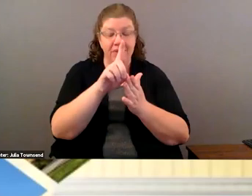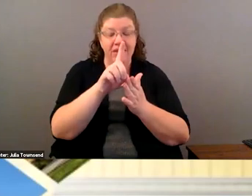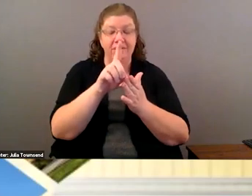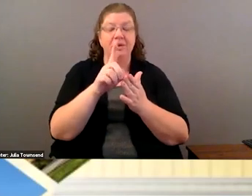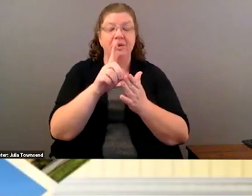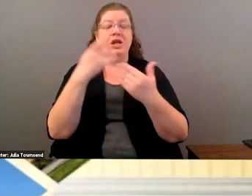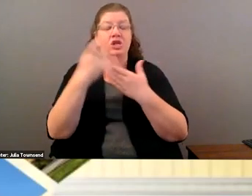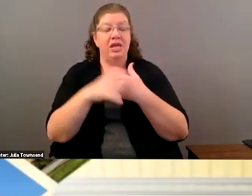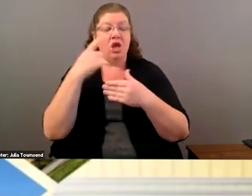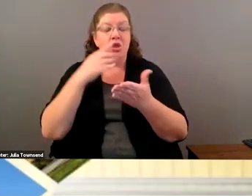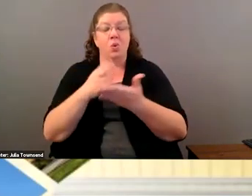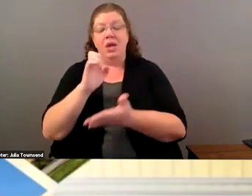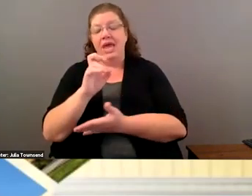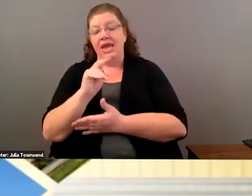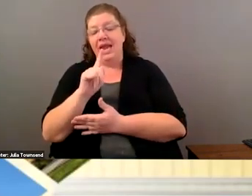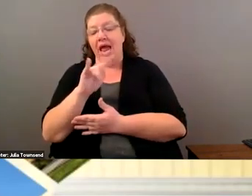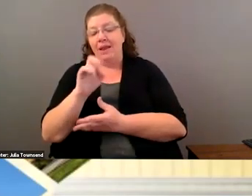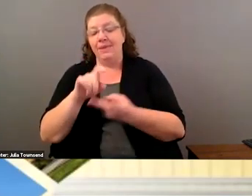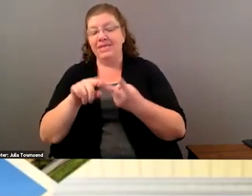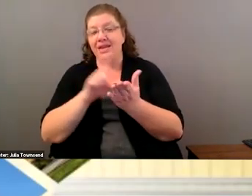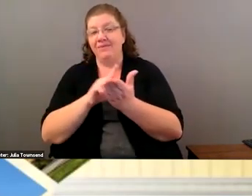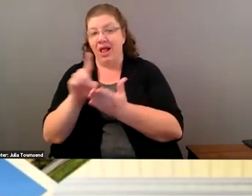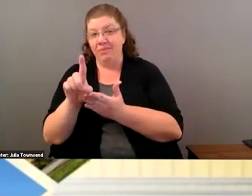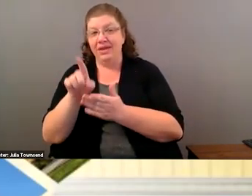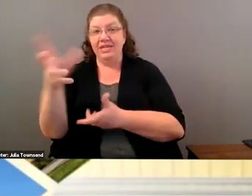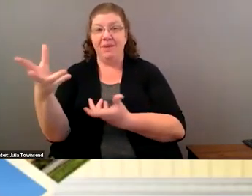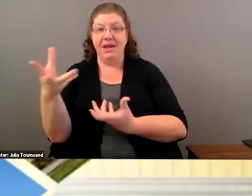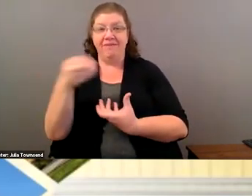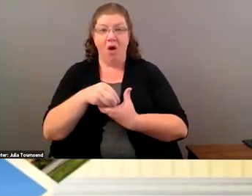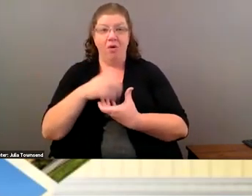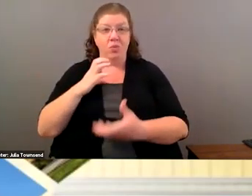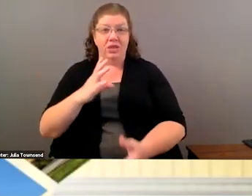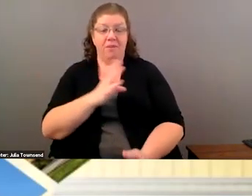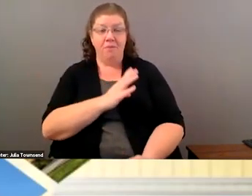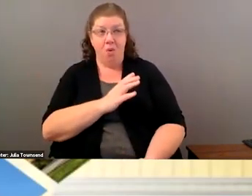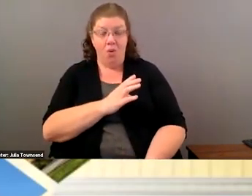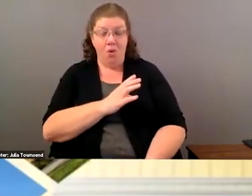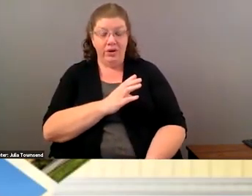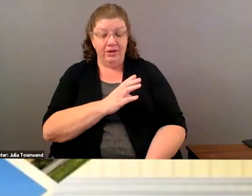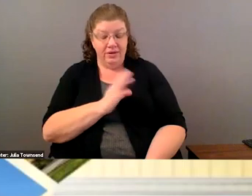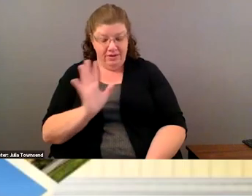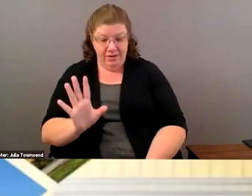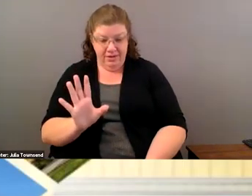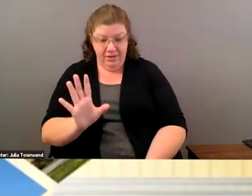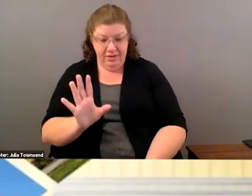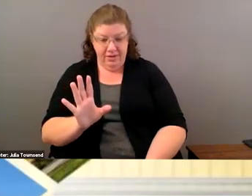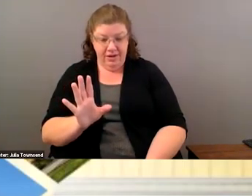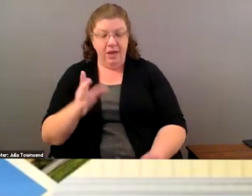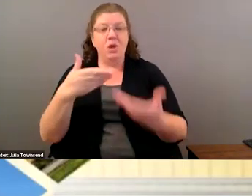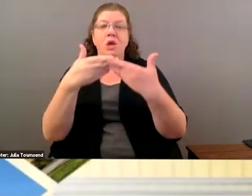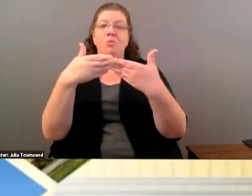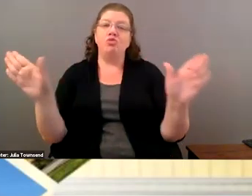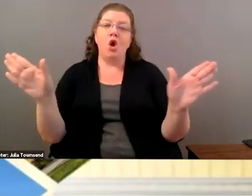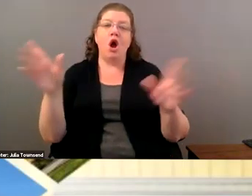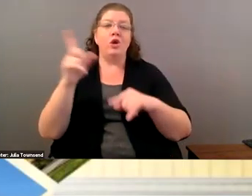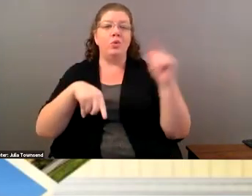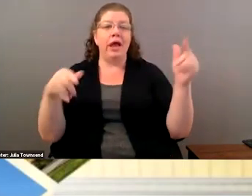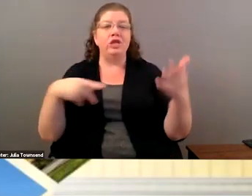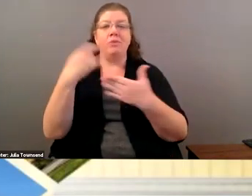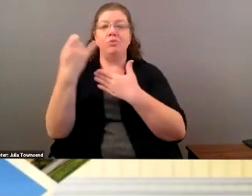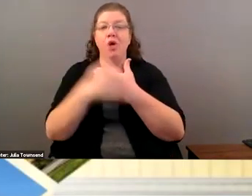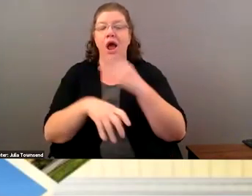principal es manejar proyectos él ha estado participando con muchos proyectos